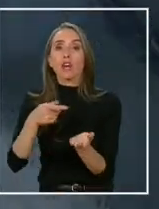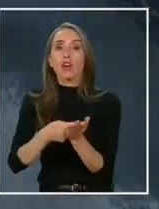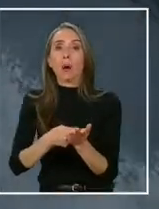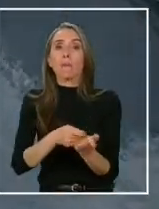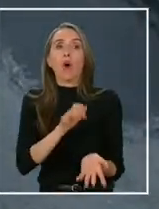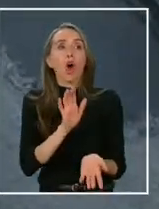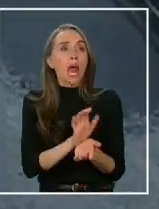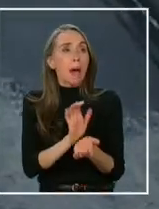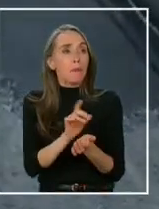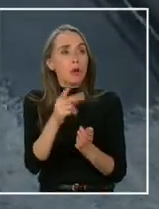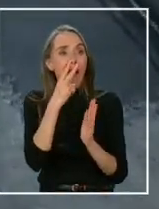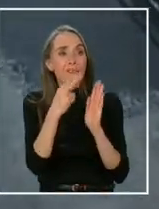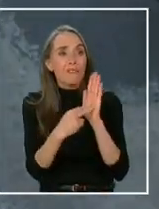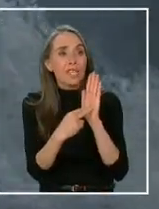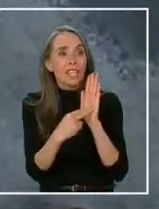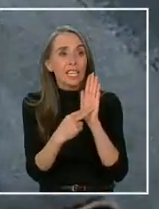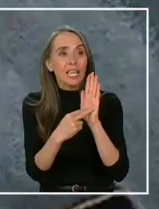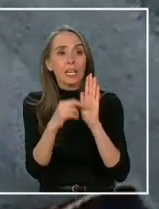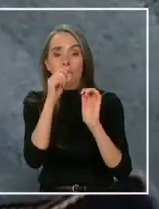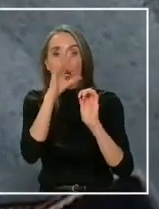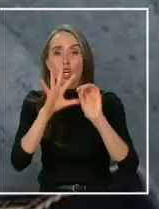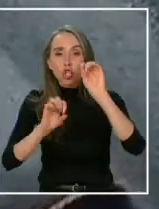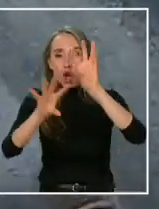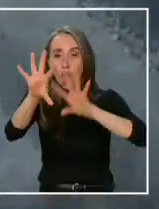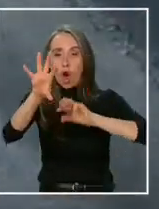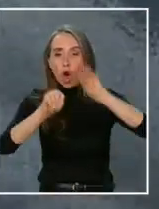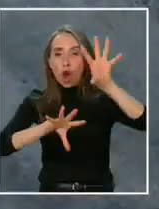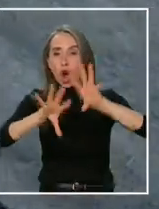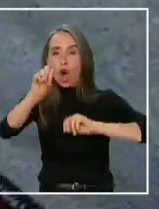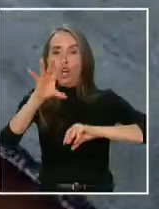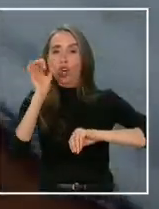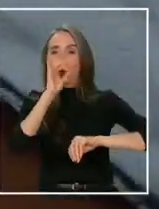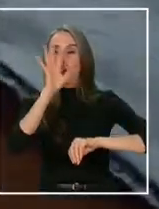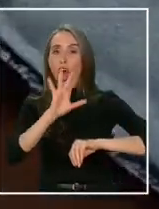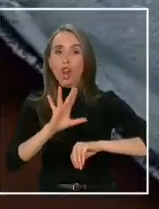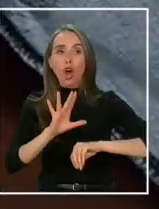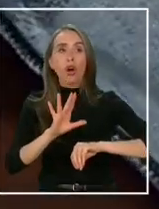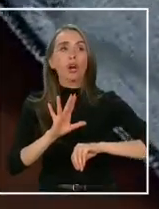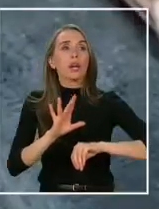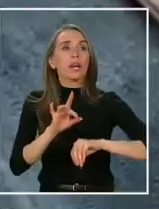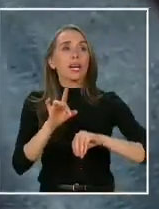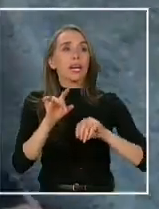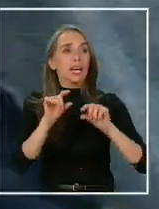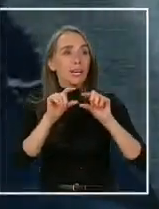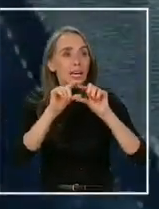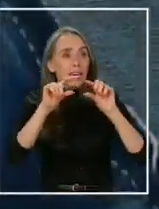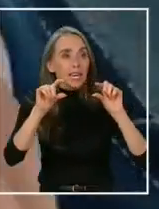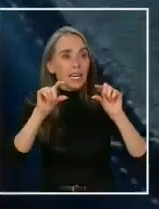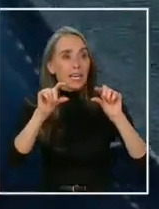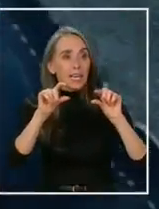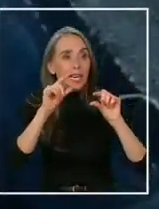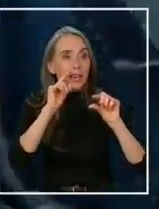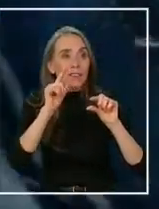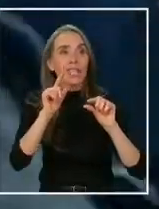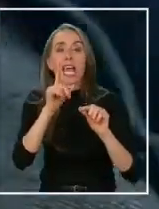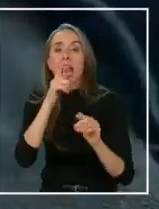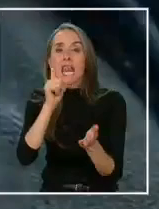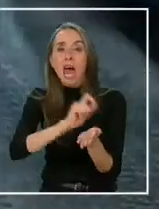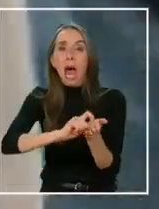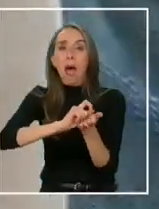Polar, si se fijan, tiene una variación de colores en las piernas y acá tiene una leyenda que está como con